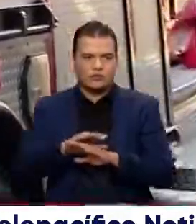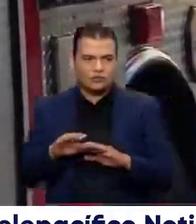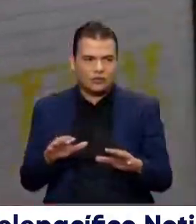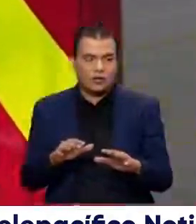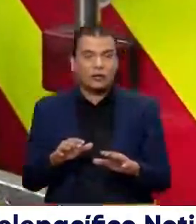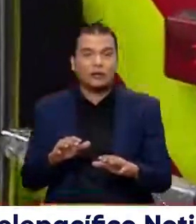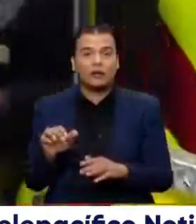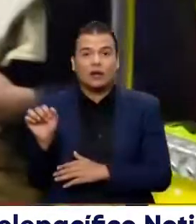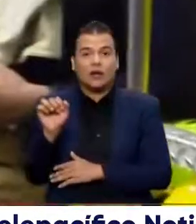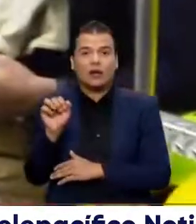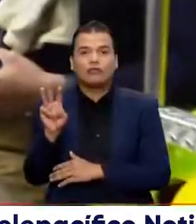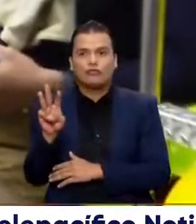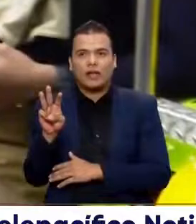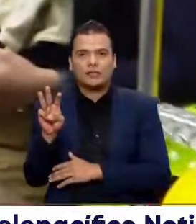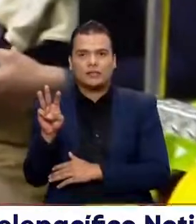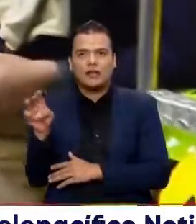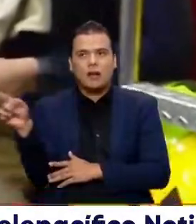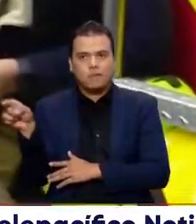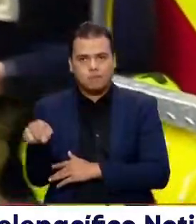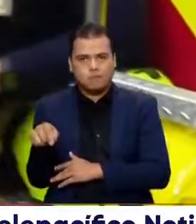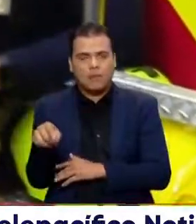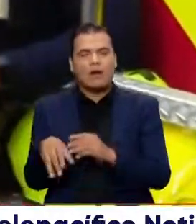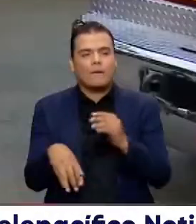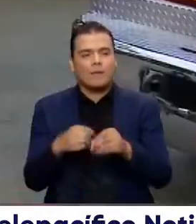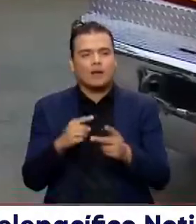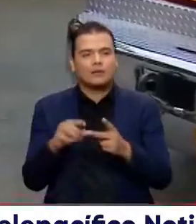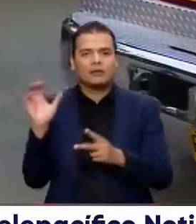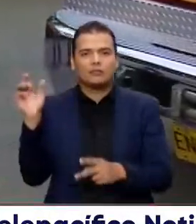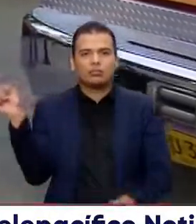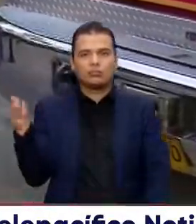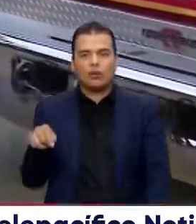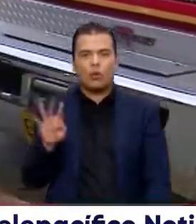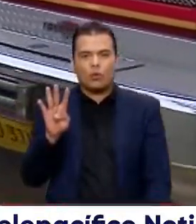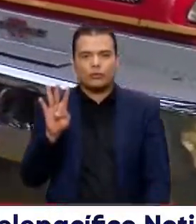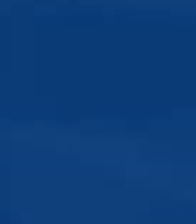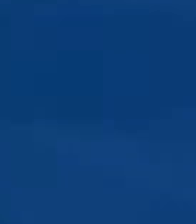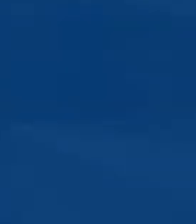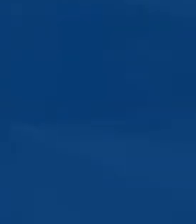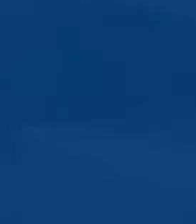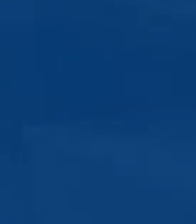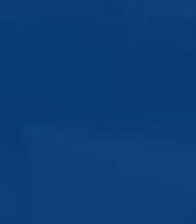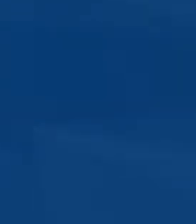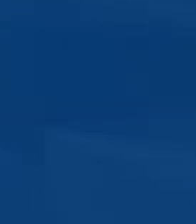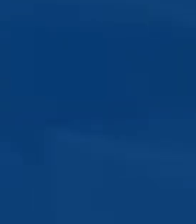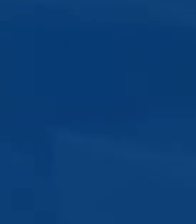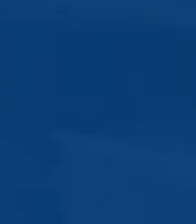por 3 máquinas de bomberos y al sitio acudieron 4 ambulancias del organismo de socorro.